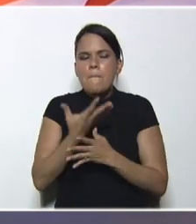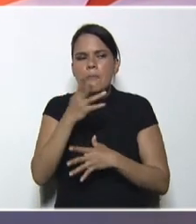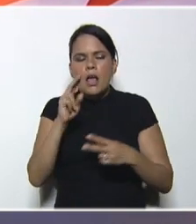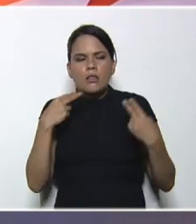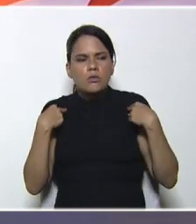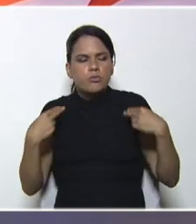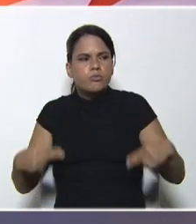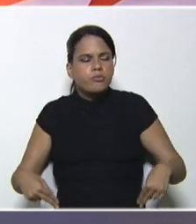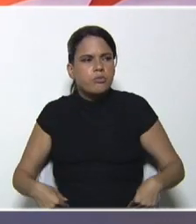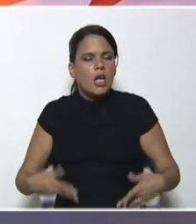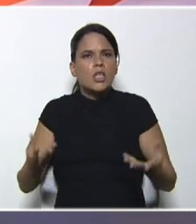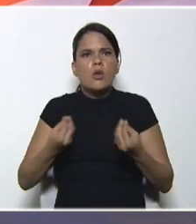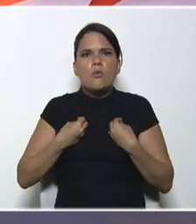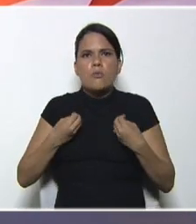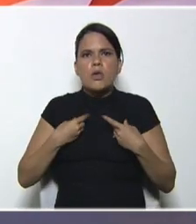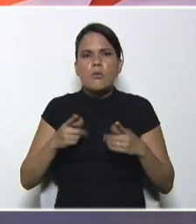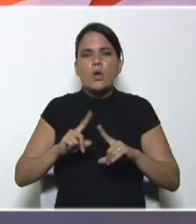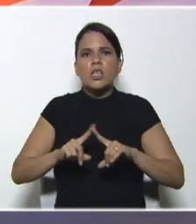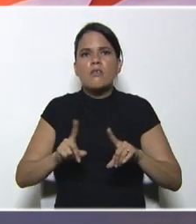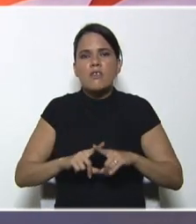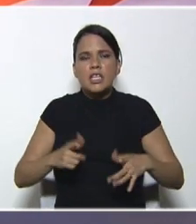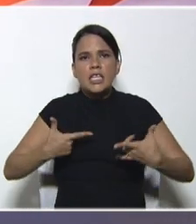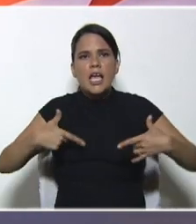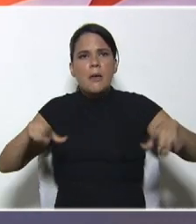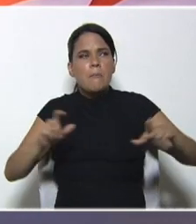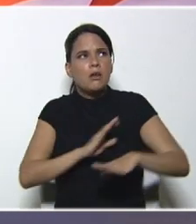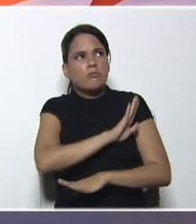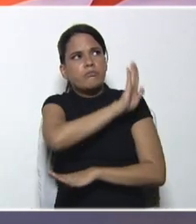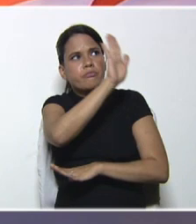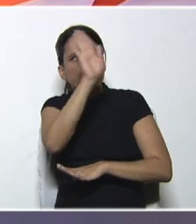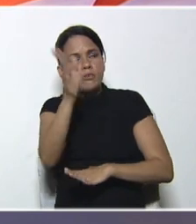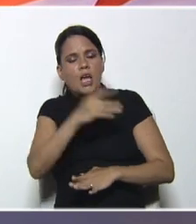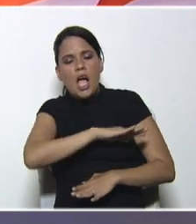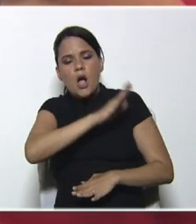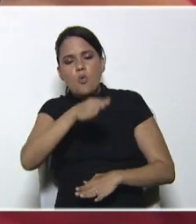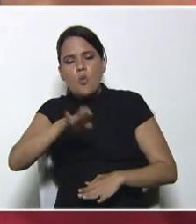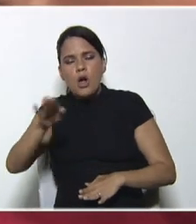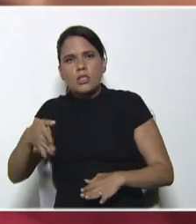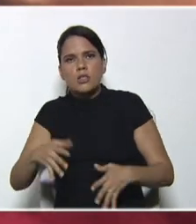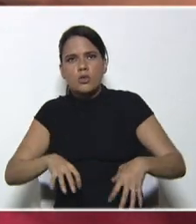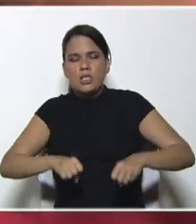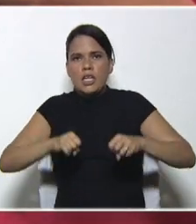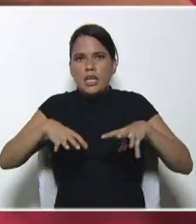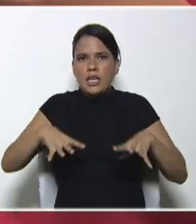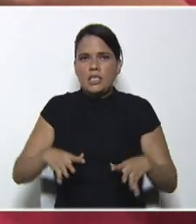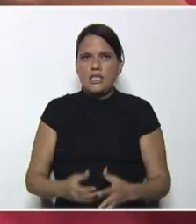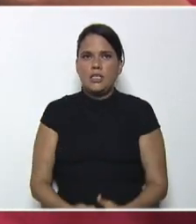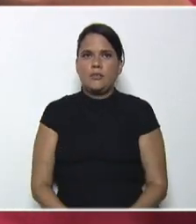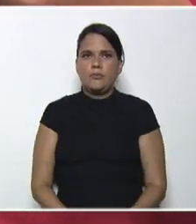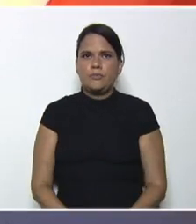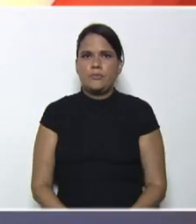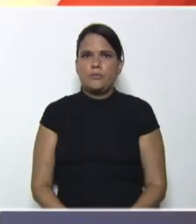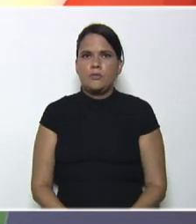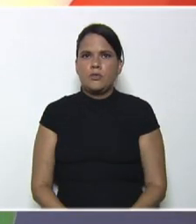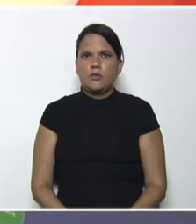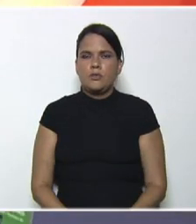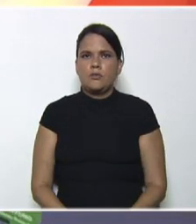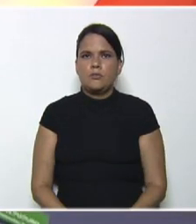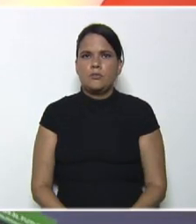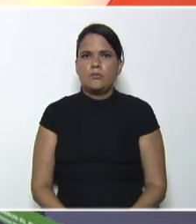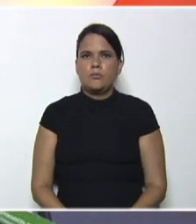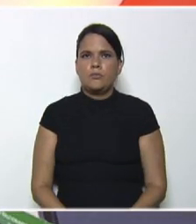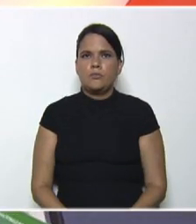entre otros los ecosistemas terrestres, marinos y otros sistemas acuáticos, y los complejos ecológicos de los que forman